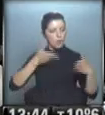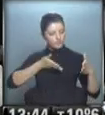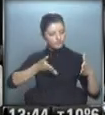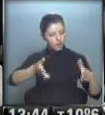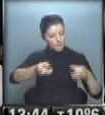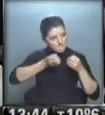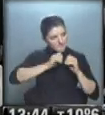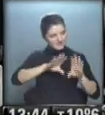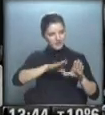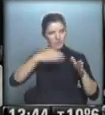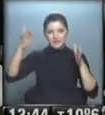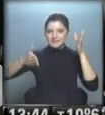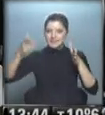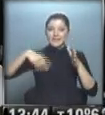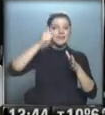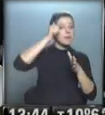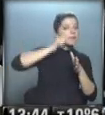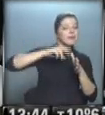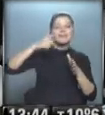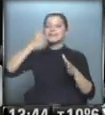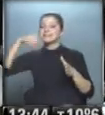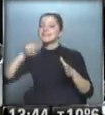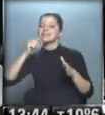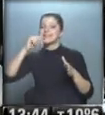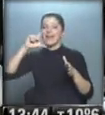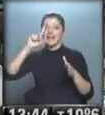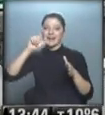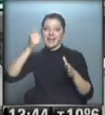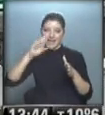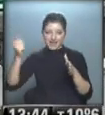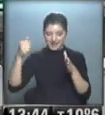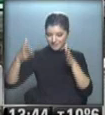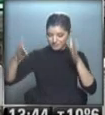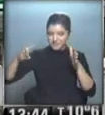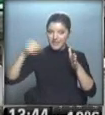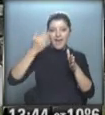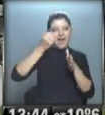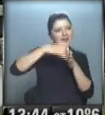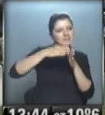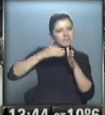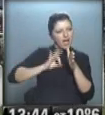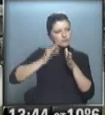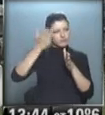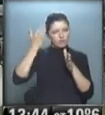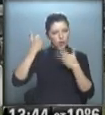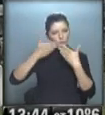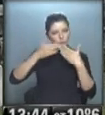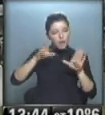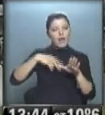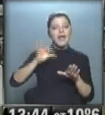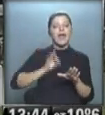interbalnearia entre mar del plata y Santa Clara había sido inaugurado estos años anteriores en el año